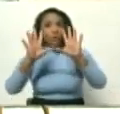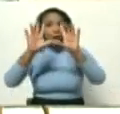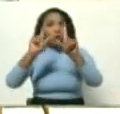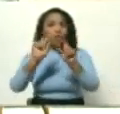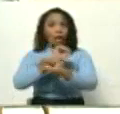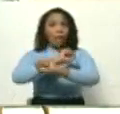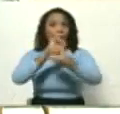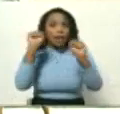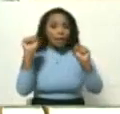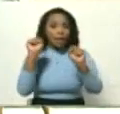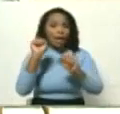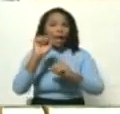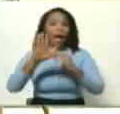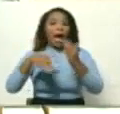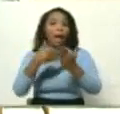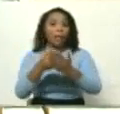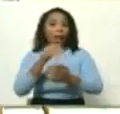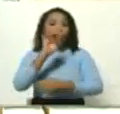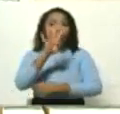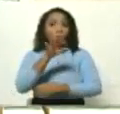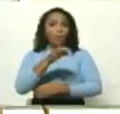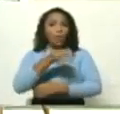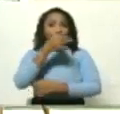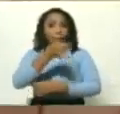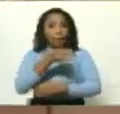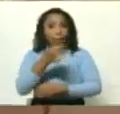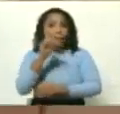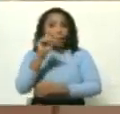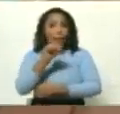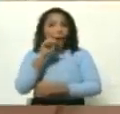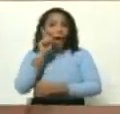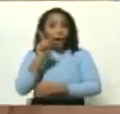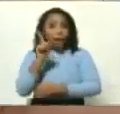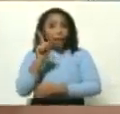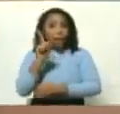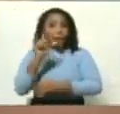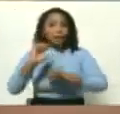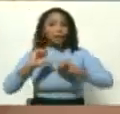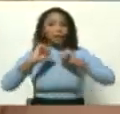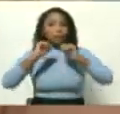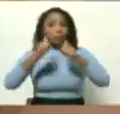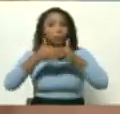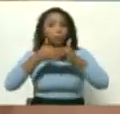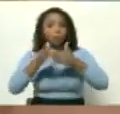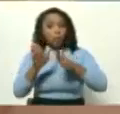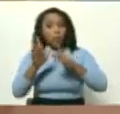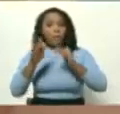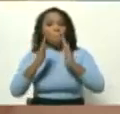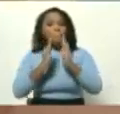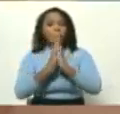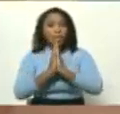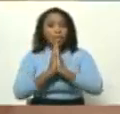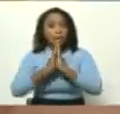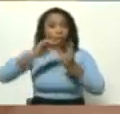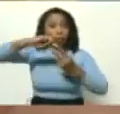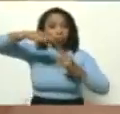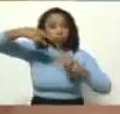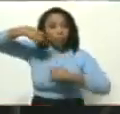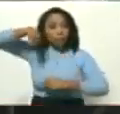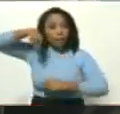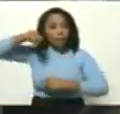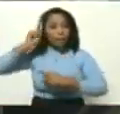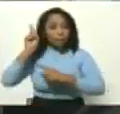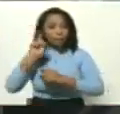las 4 de la tarde pues será allí en la Plaza Diego Ibarra. Y ahí también, Miranda, estamos tomando todas las